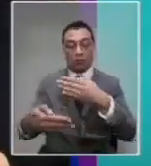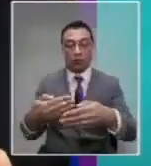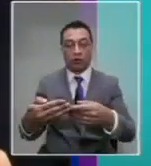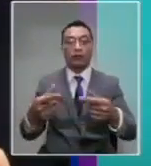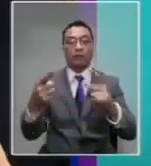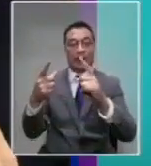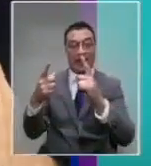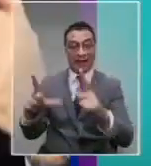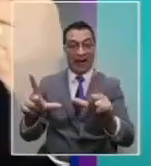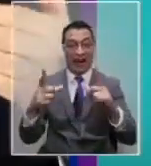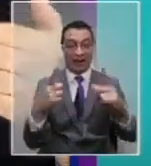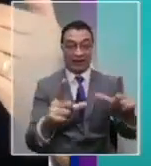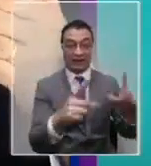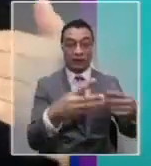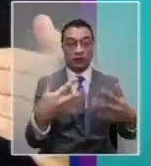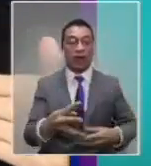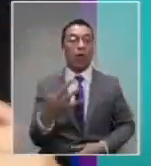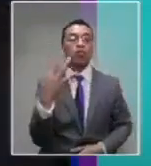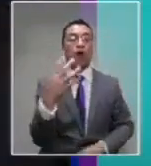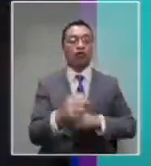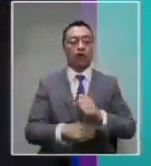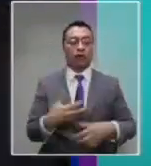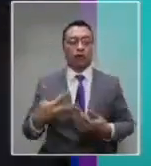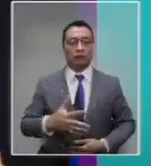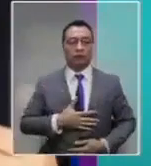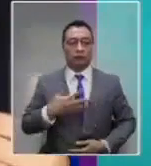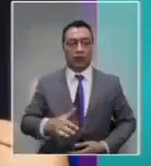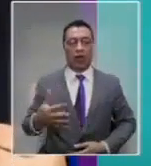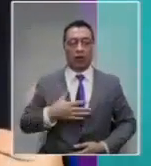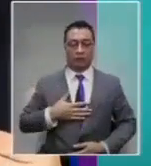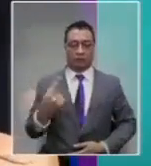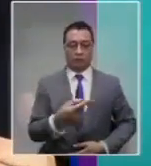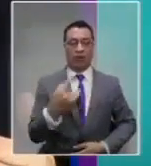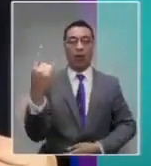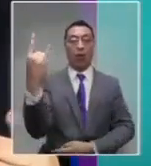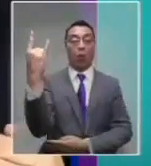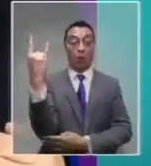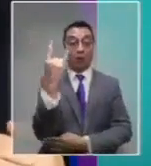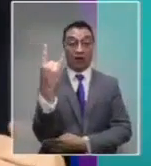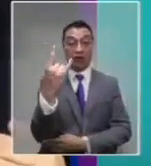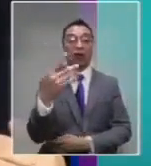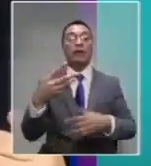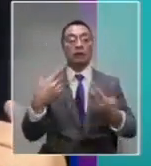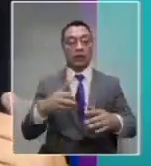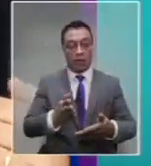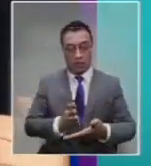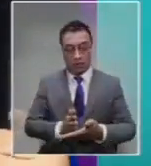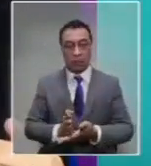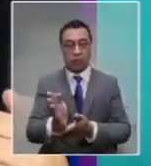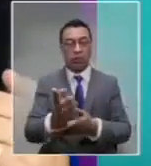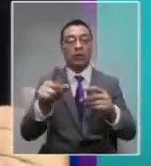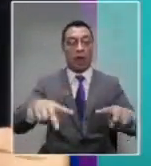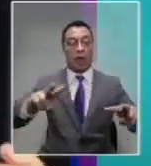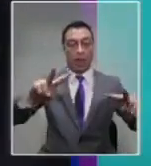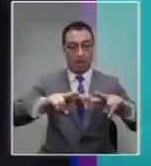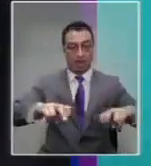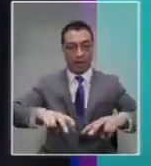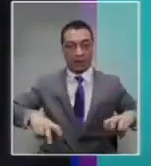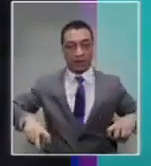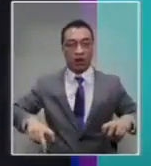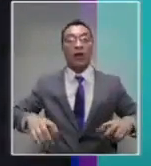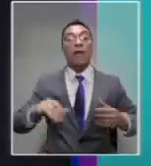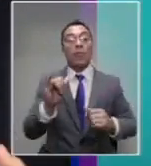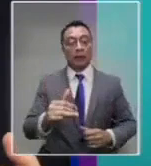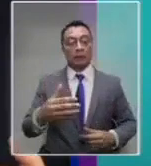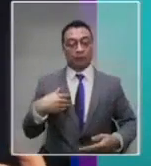último proceso de acreditación, en donde nosotros ya tenemos 4 años y somos una universidad que se inicia en el campo de la